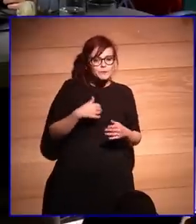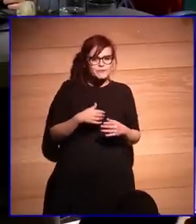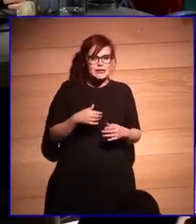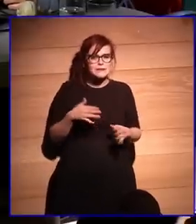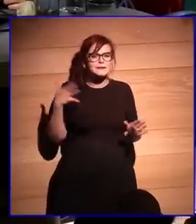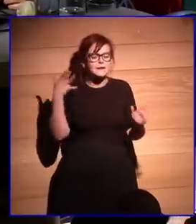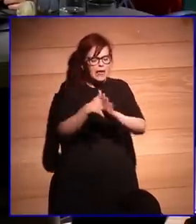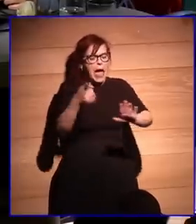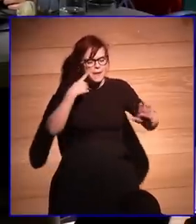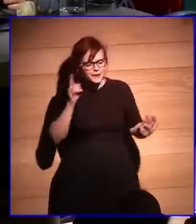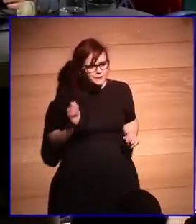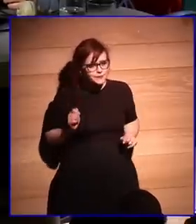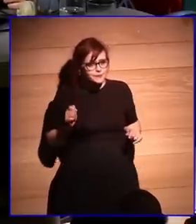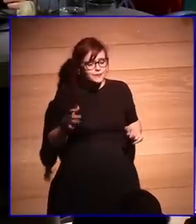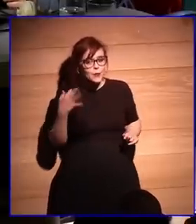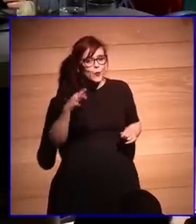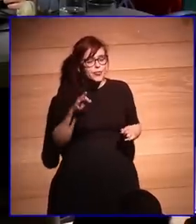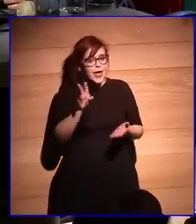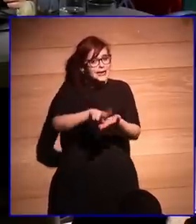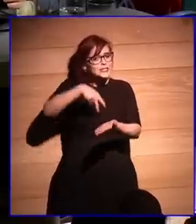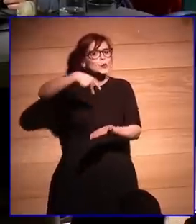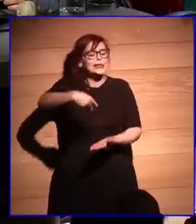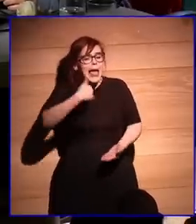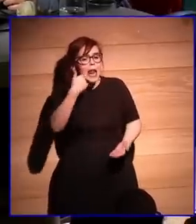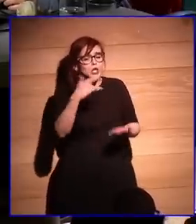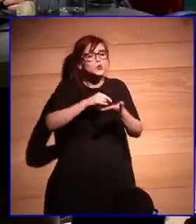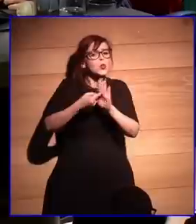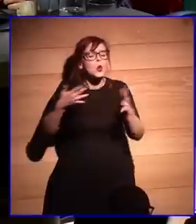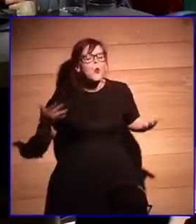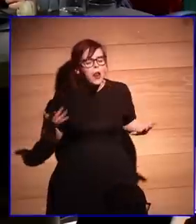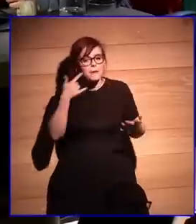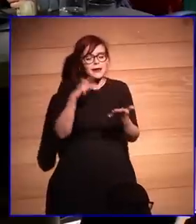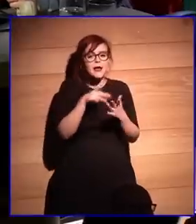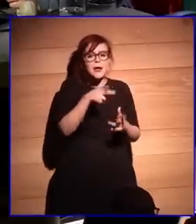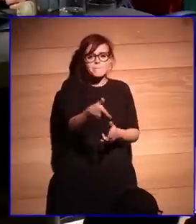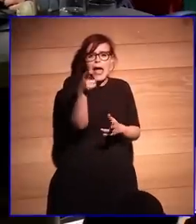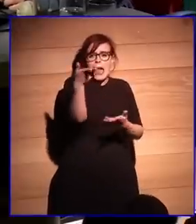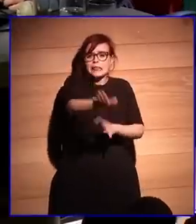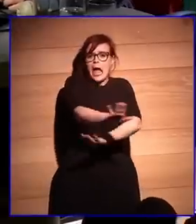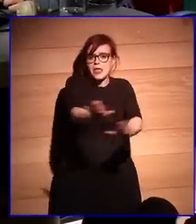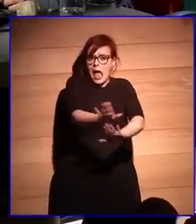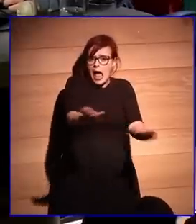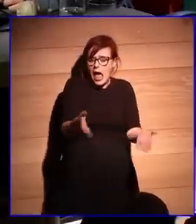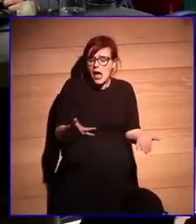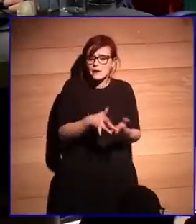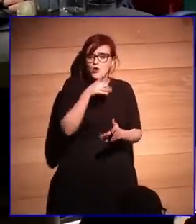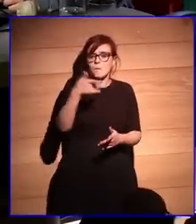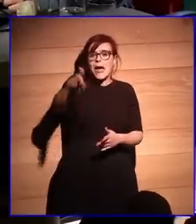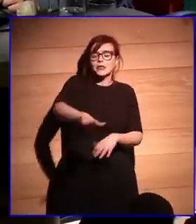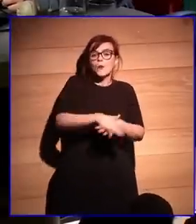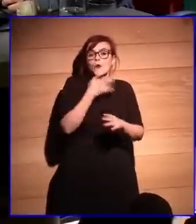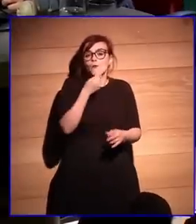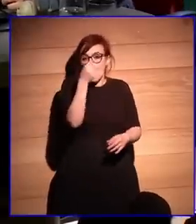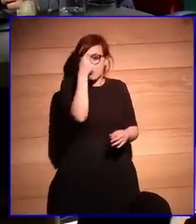yo... Pero vamos a ver, pero luego resucita. Luego es... O no, mato, a ver, si lo mata, persona, lo mata, Javi. Ya, pero la persona que mato es